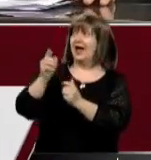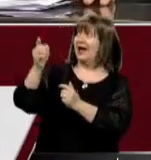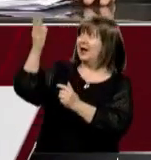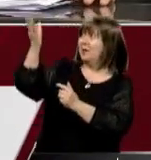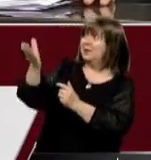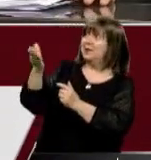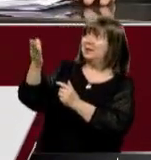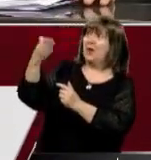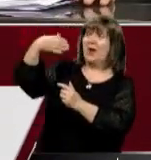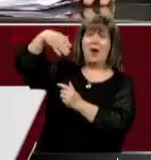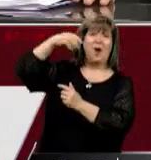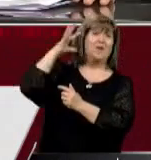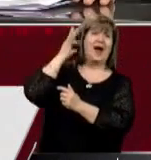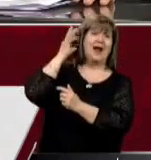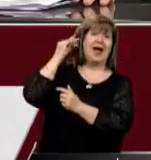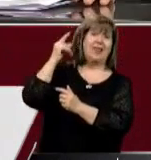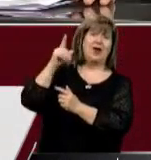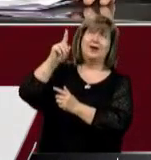Maradona.